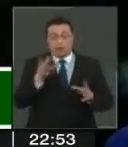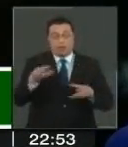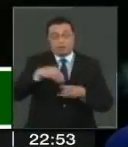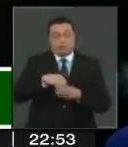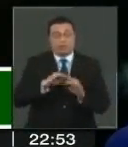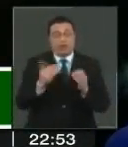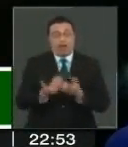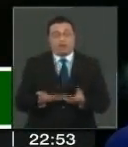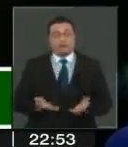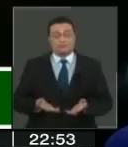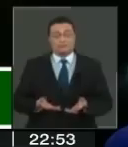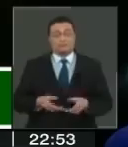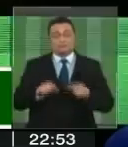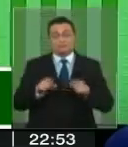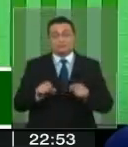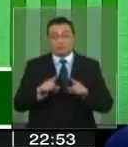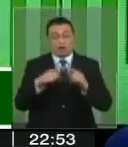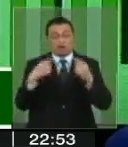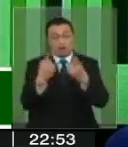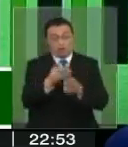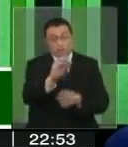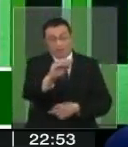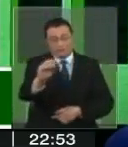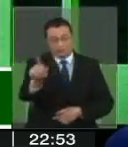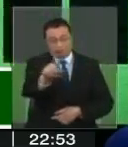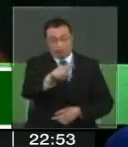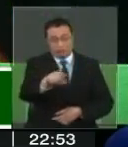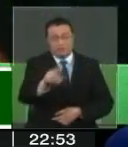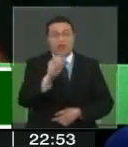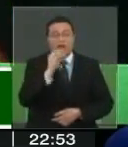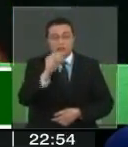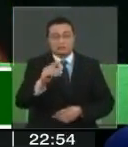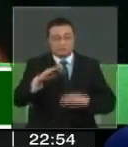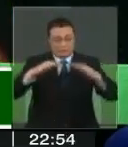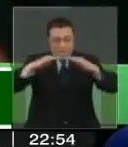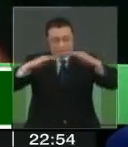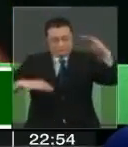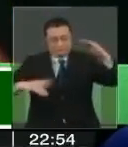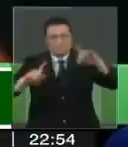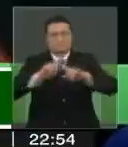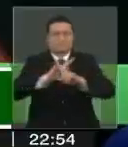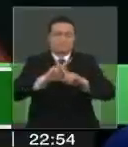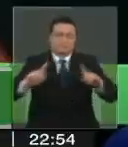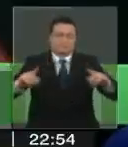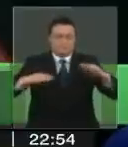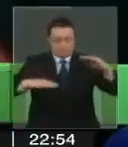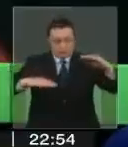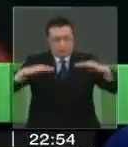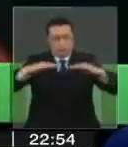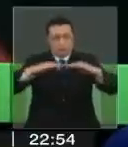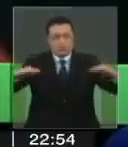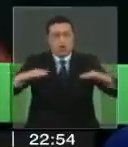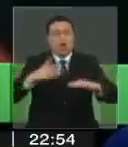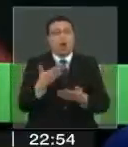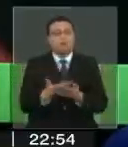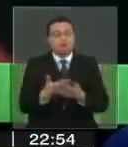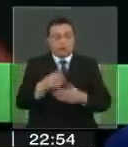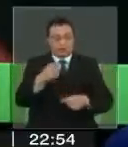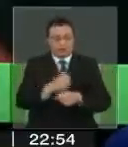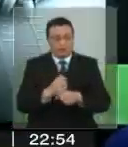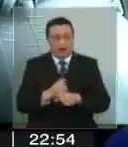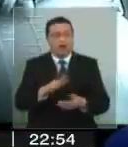Tiene. Y el llamado a todos, una vez más, a emparejar la cancha, dar oportunidad de trabajo,